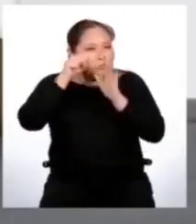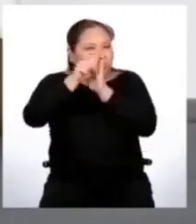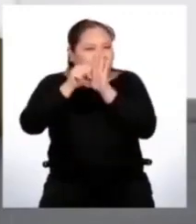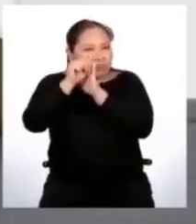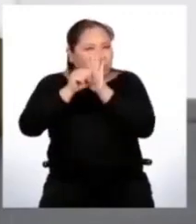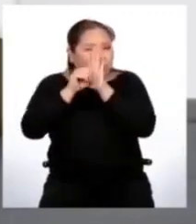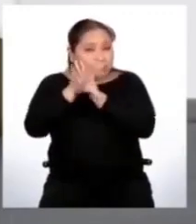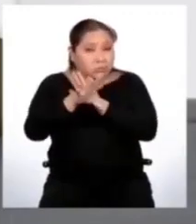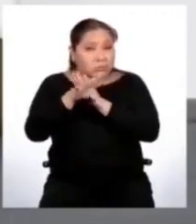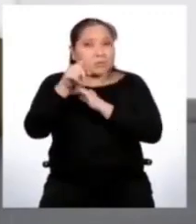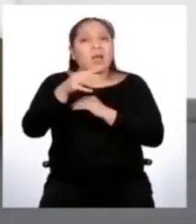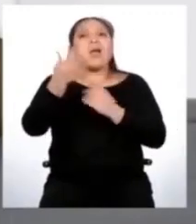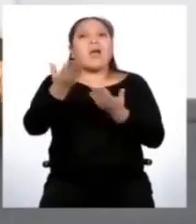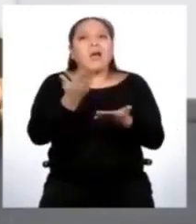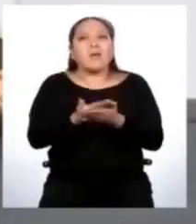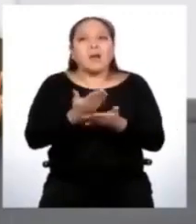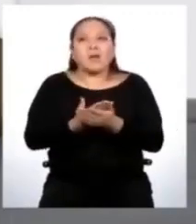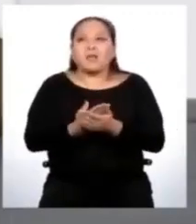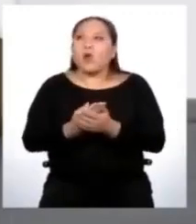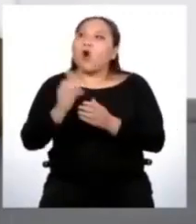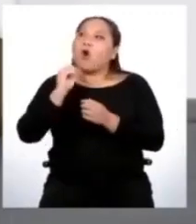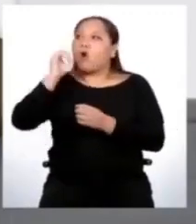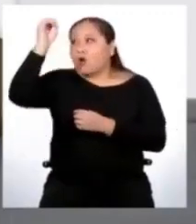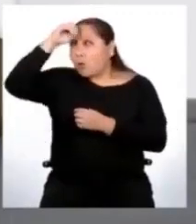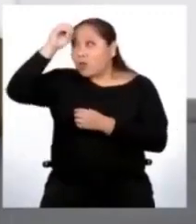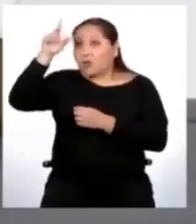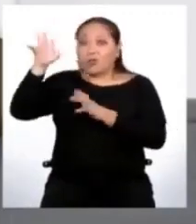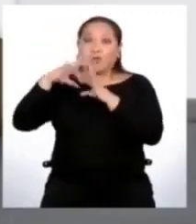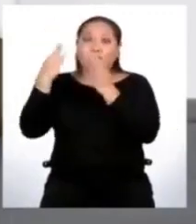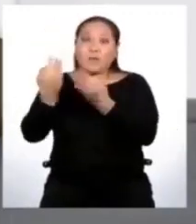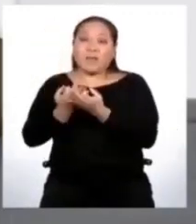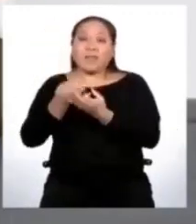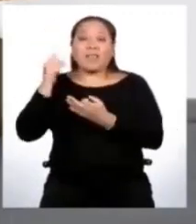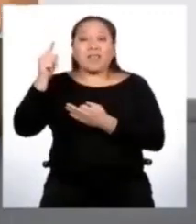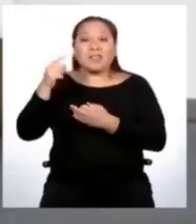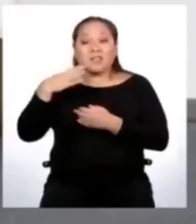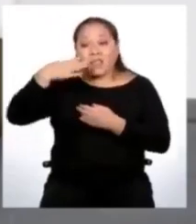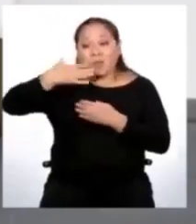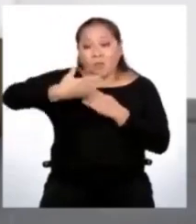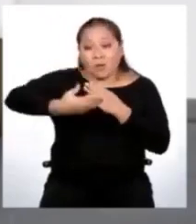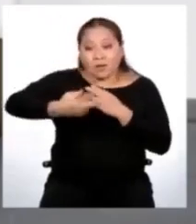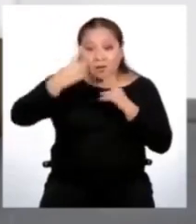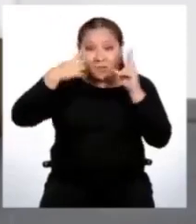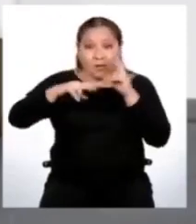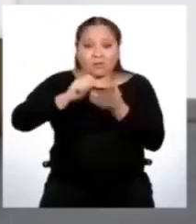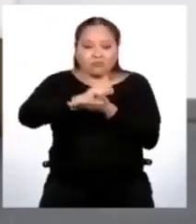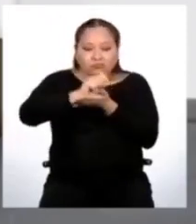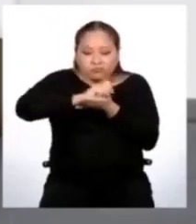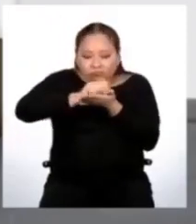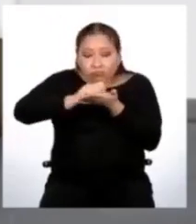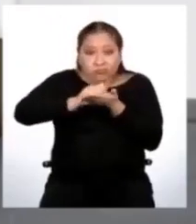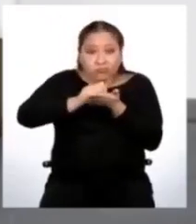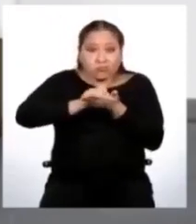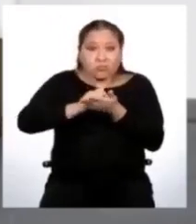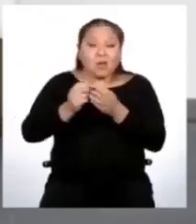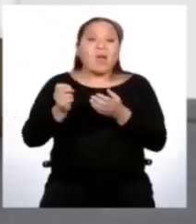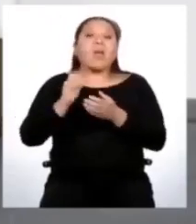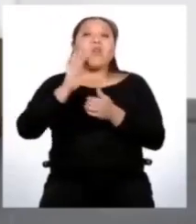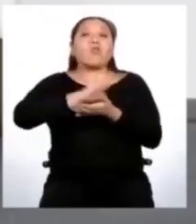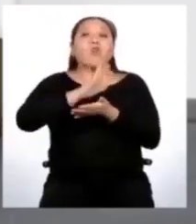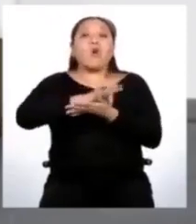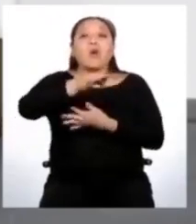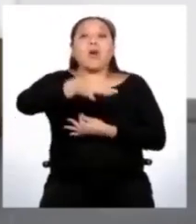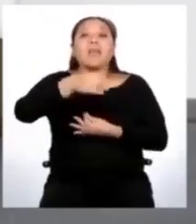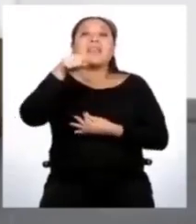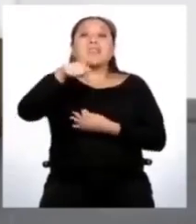hazlo. Puedes recoger las impresiones de tus familiares y después de ver la obra de teatro, anotarlas en una hoja y guardarlas en tu